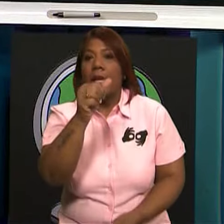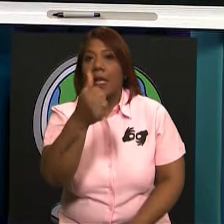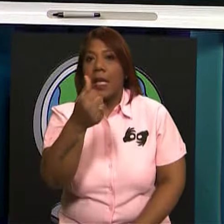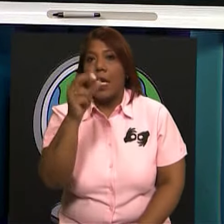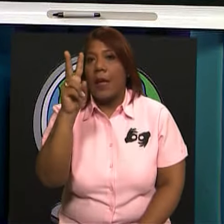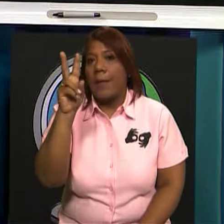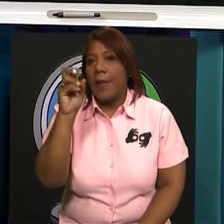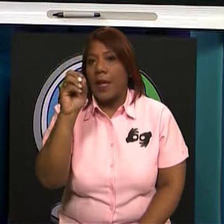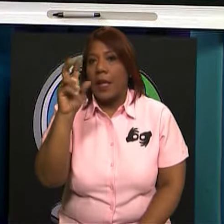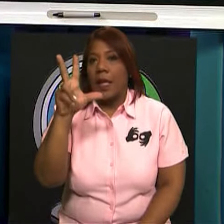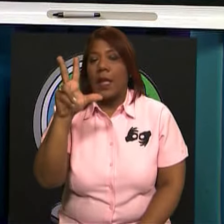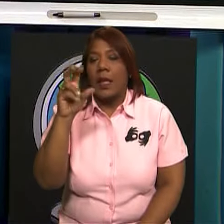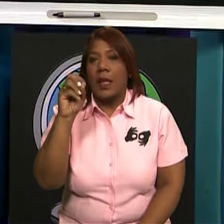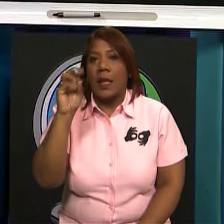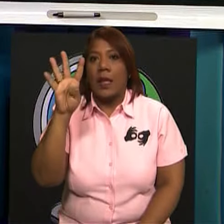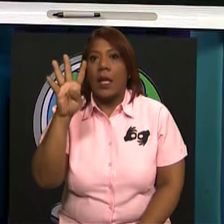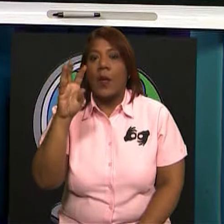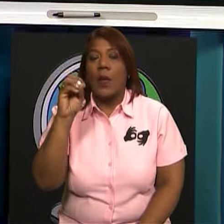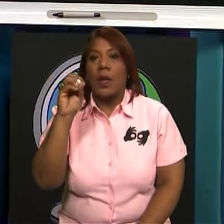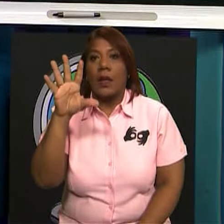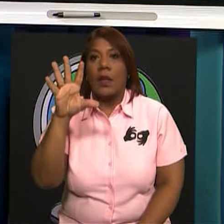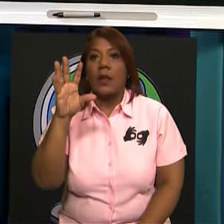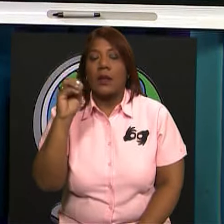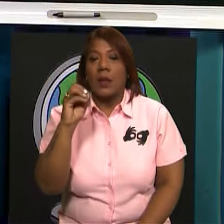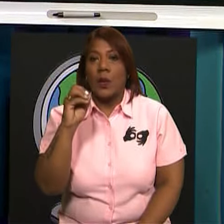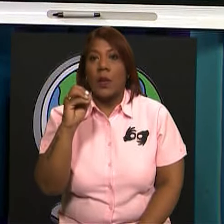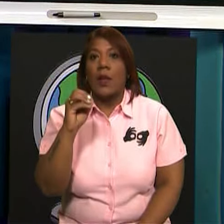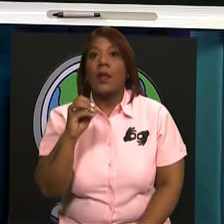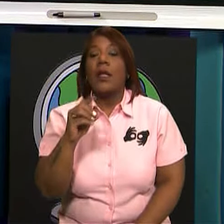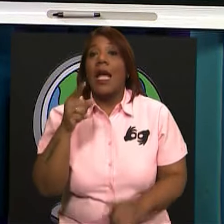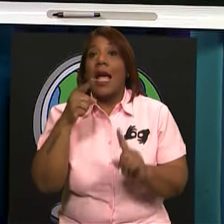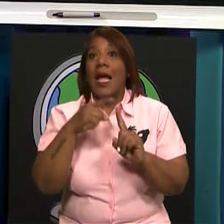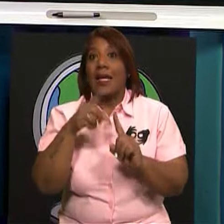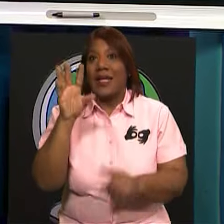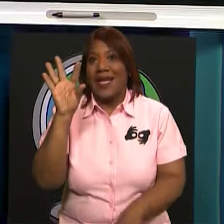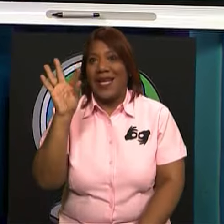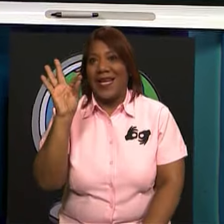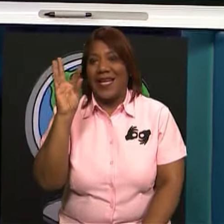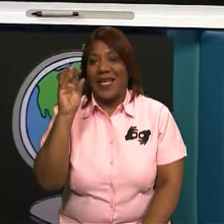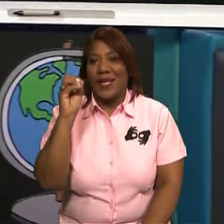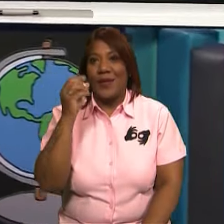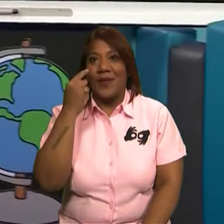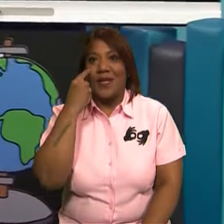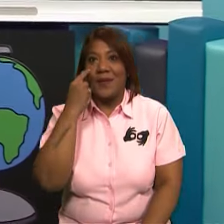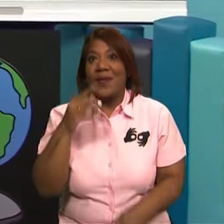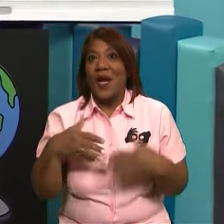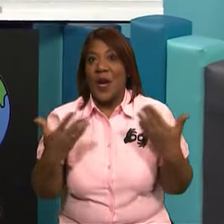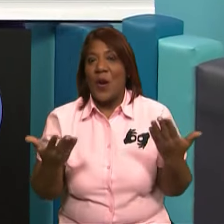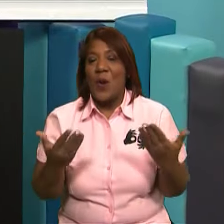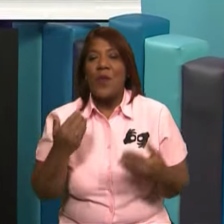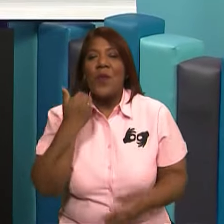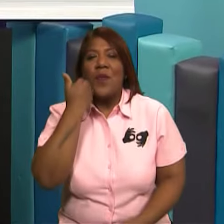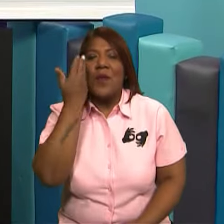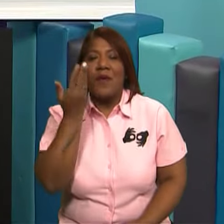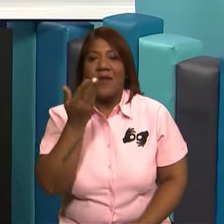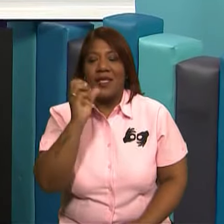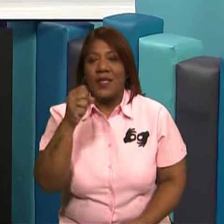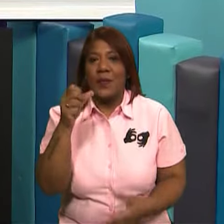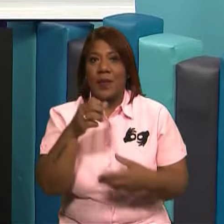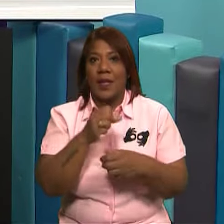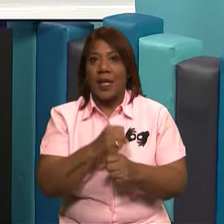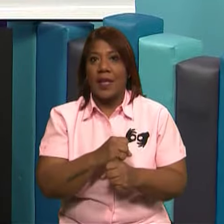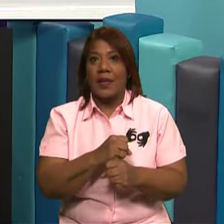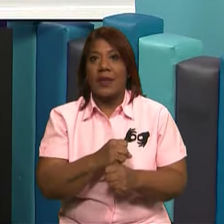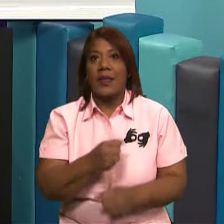20, 30, 40 y así sucesivamente hasta el 90. Entonces veamos cómo lo haríamos. Tenemos en nuestra